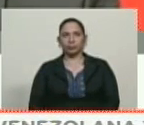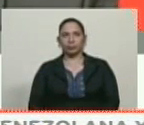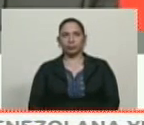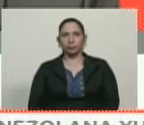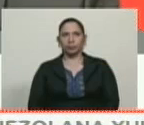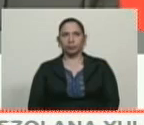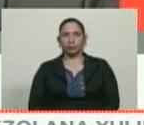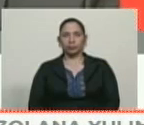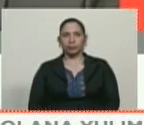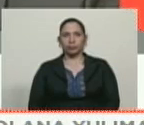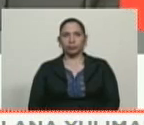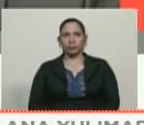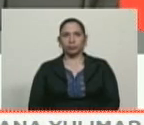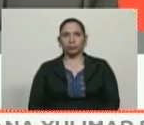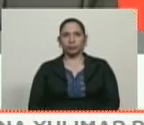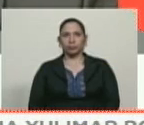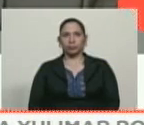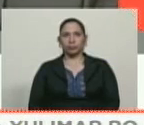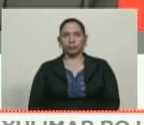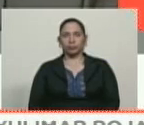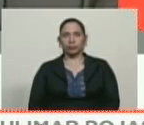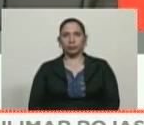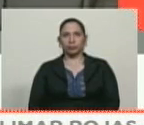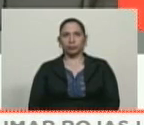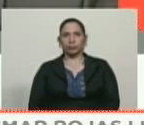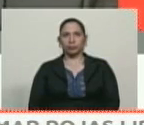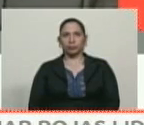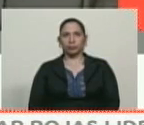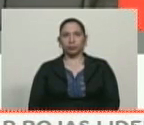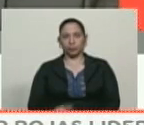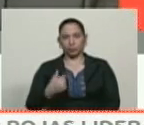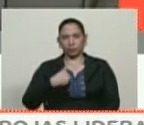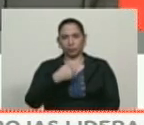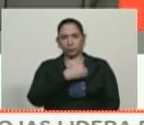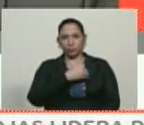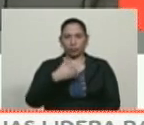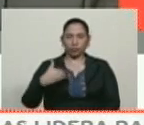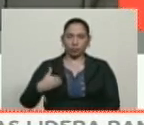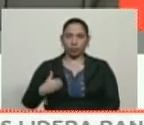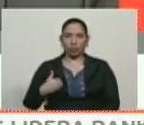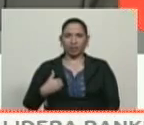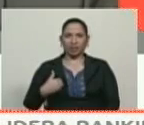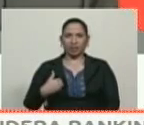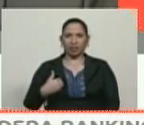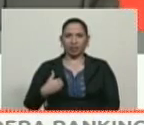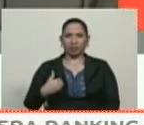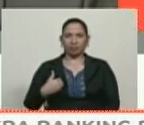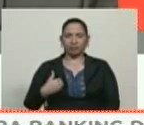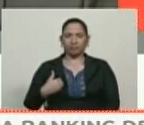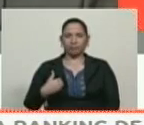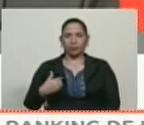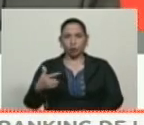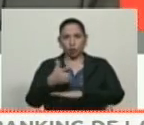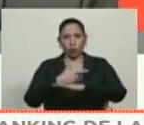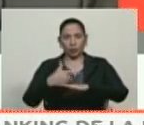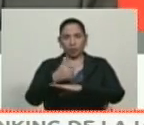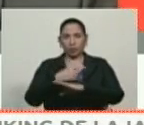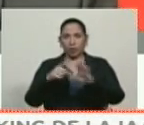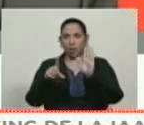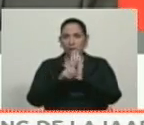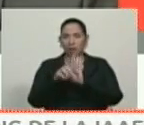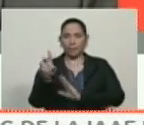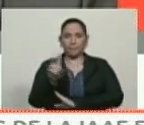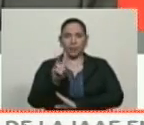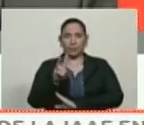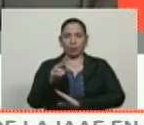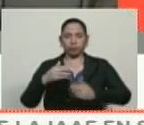muy rápido, pero yo quisiera hacer énfasis que el gobierno legítimo de Venezuela